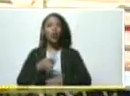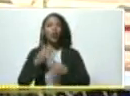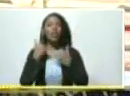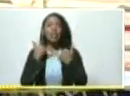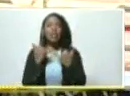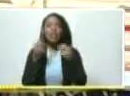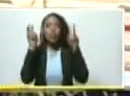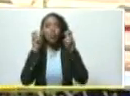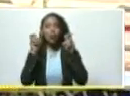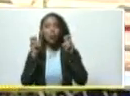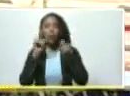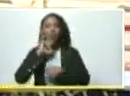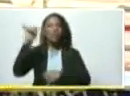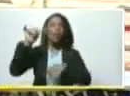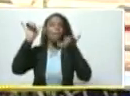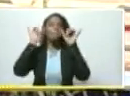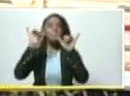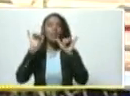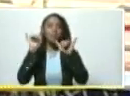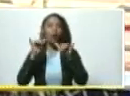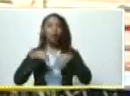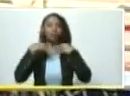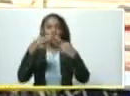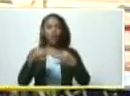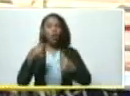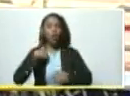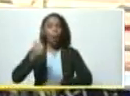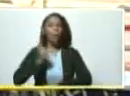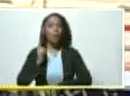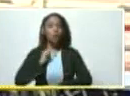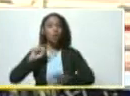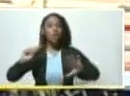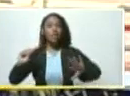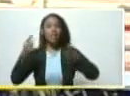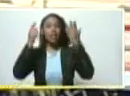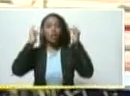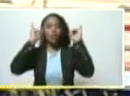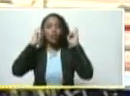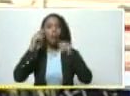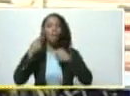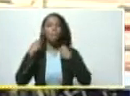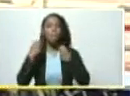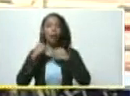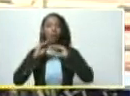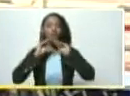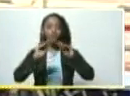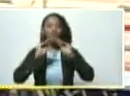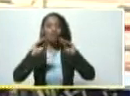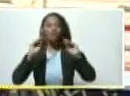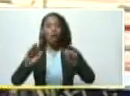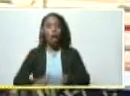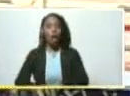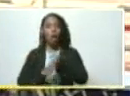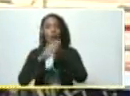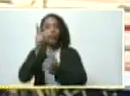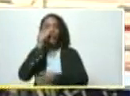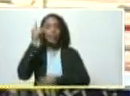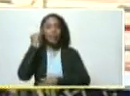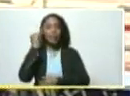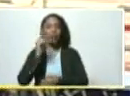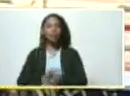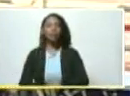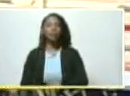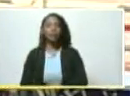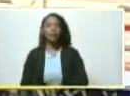la denuncia era la misma. Por eso aprovecho este sexto aniversario para llamar a los líderes, a las